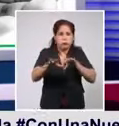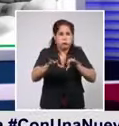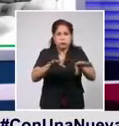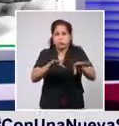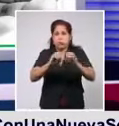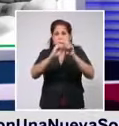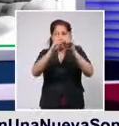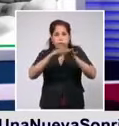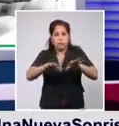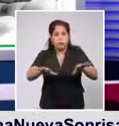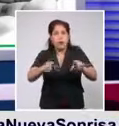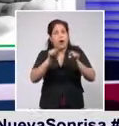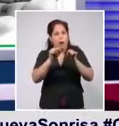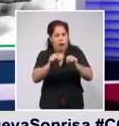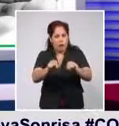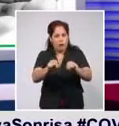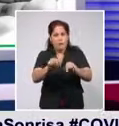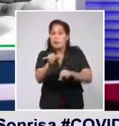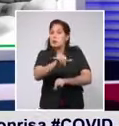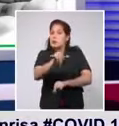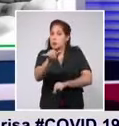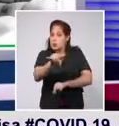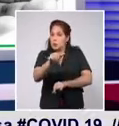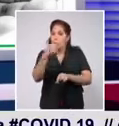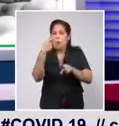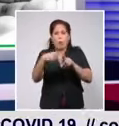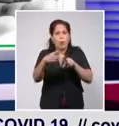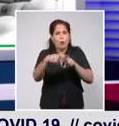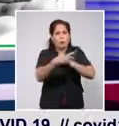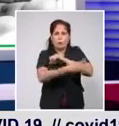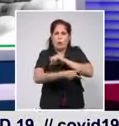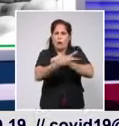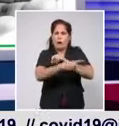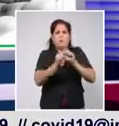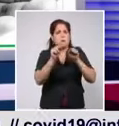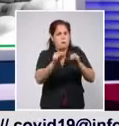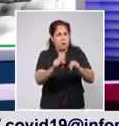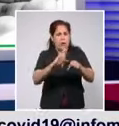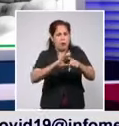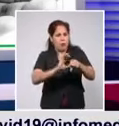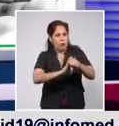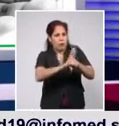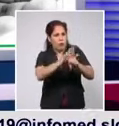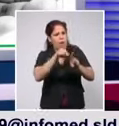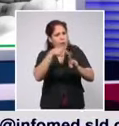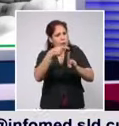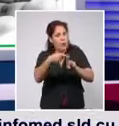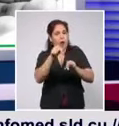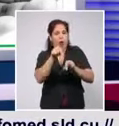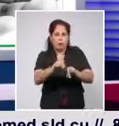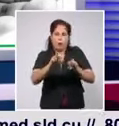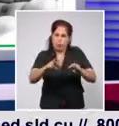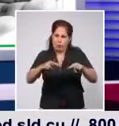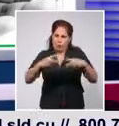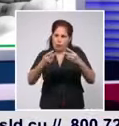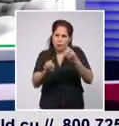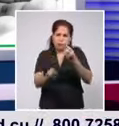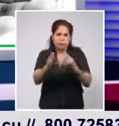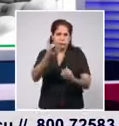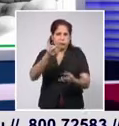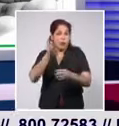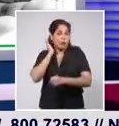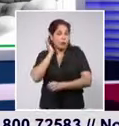y cómo hace estragos también en otras partes del mundo. Así iniciamos este segundo momento de conferencia de